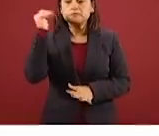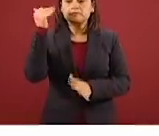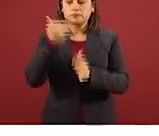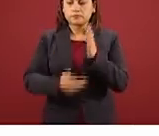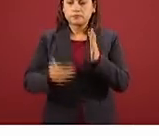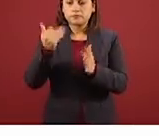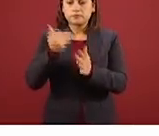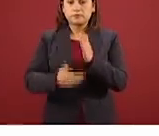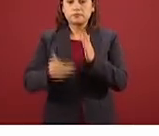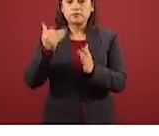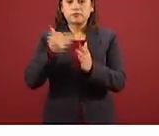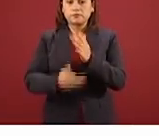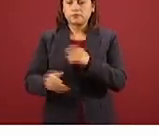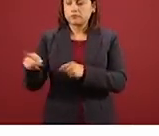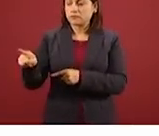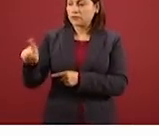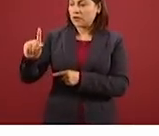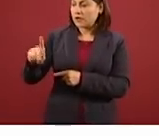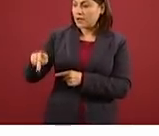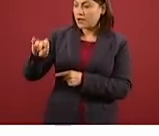Sheila Leticia,